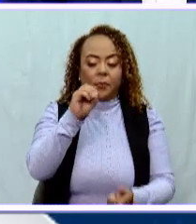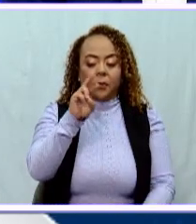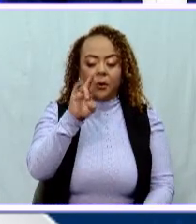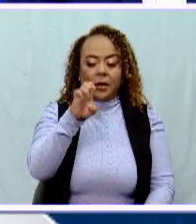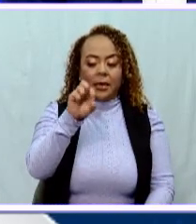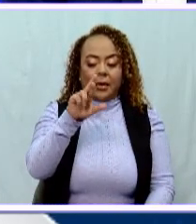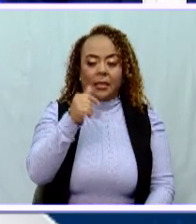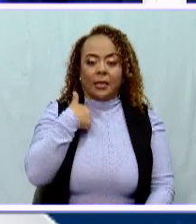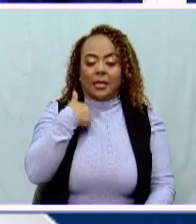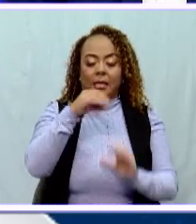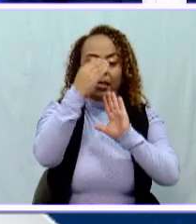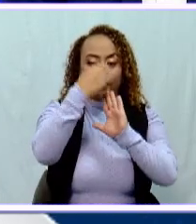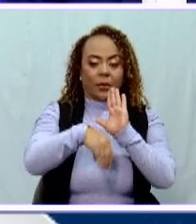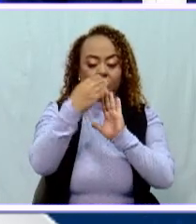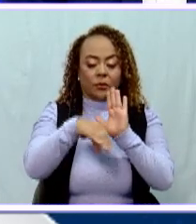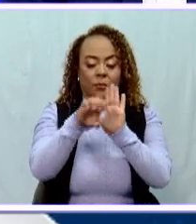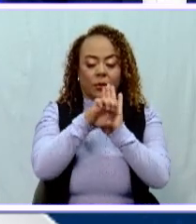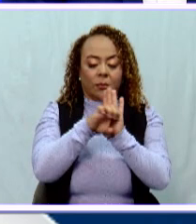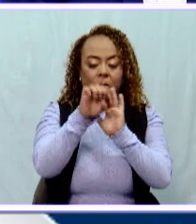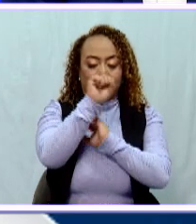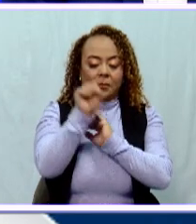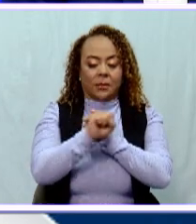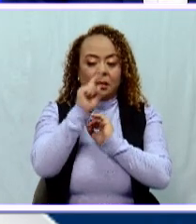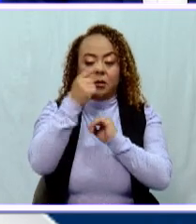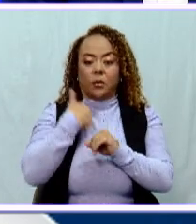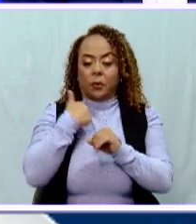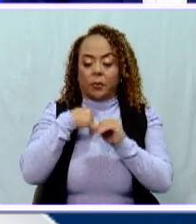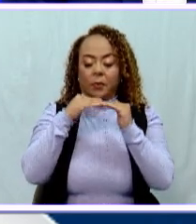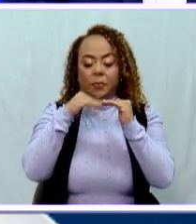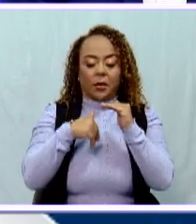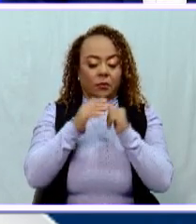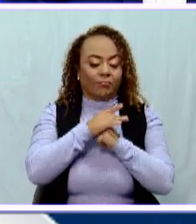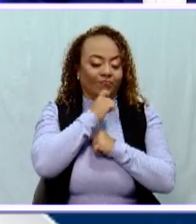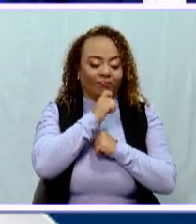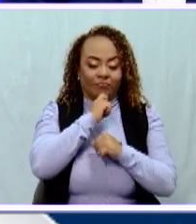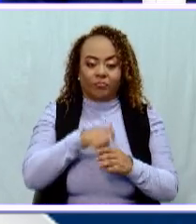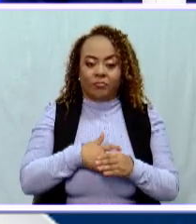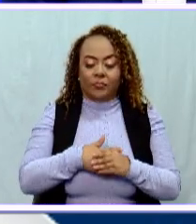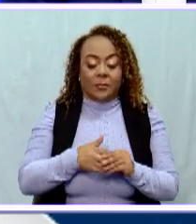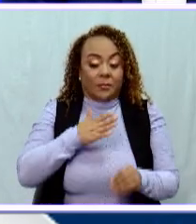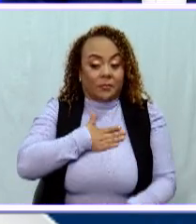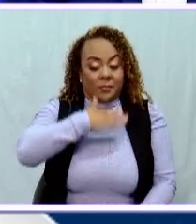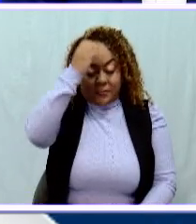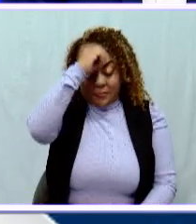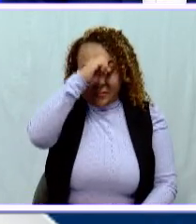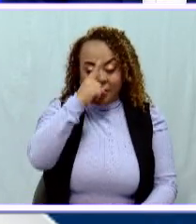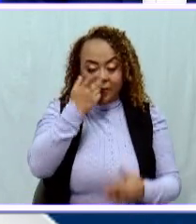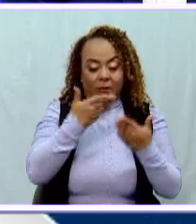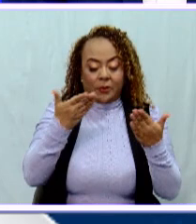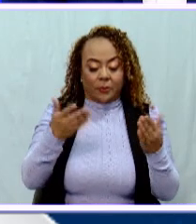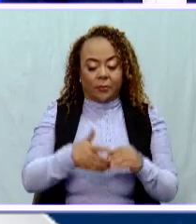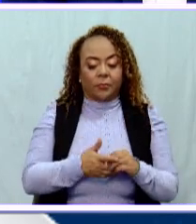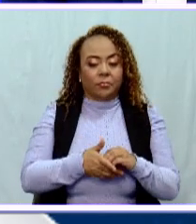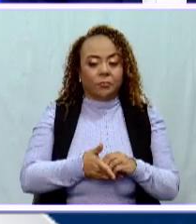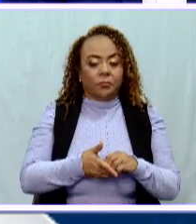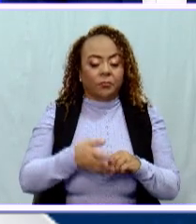capítulos por ejemplo saprissas escudan que con un hombre menos Les costó y demás A mi criterio fue un factor nada más porque para